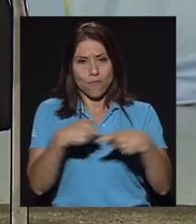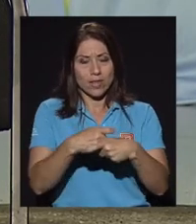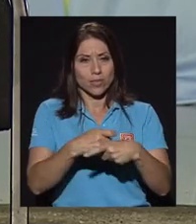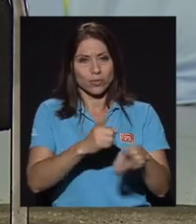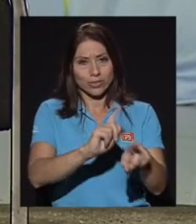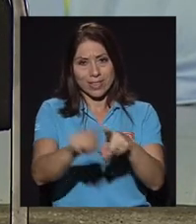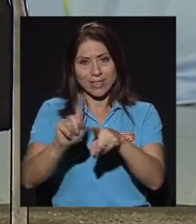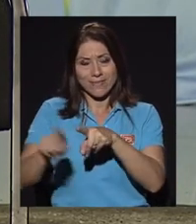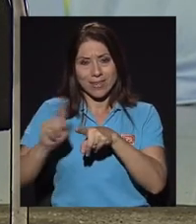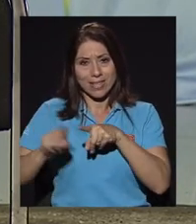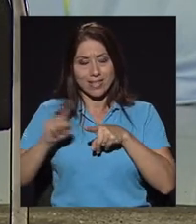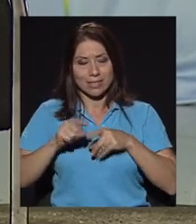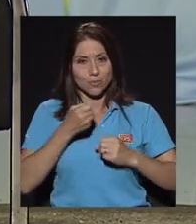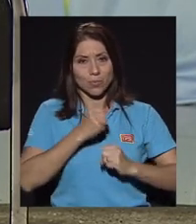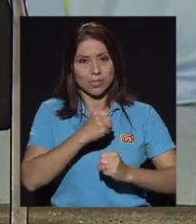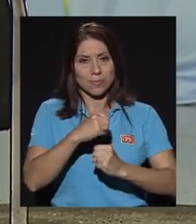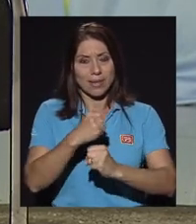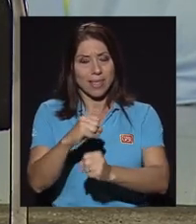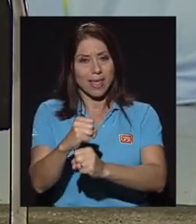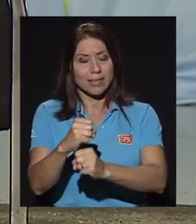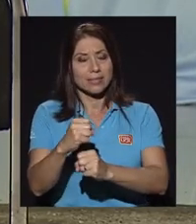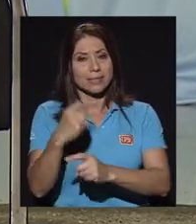municipalidades por